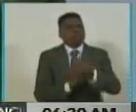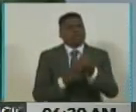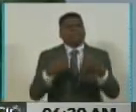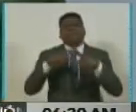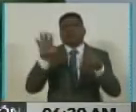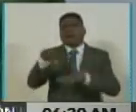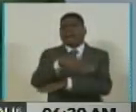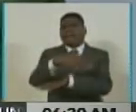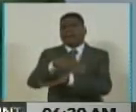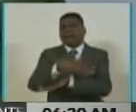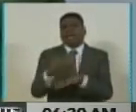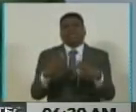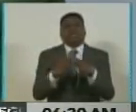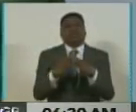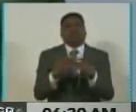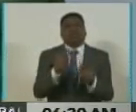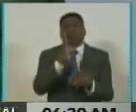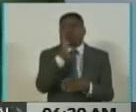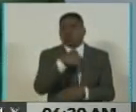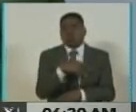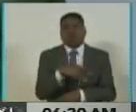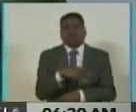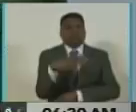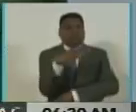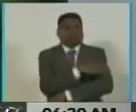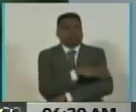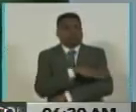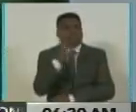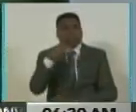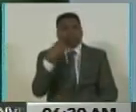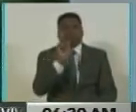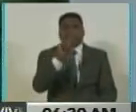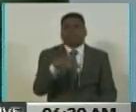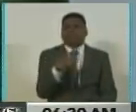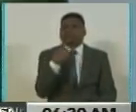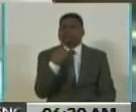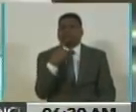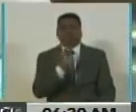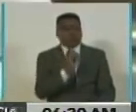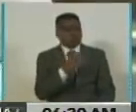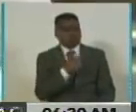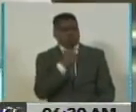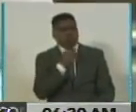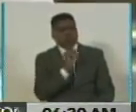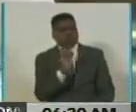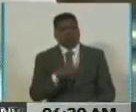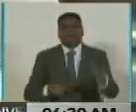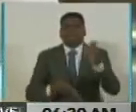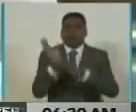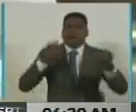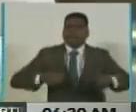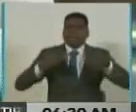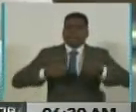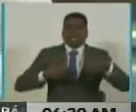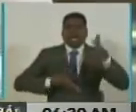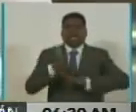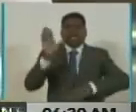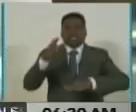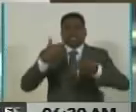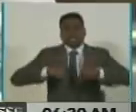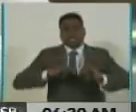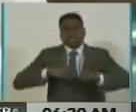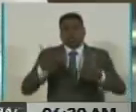está todo el mundo sin distinción política, incluso aquellos que se dicen apolíticos y están yendo al mercado, van a llevar a sus hijos al colegio y se